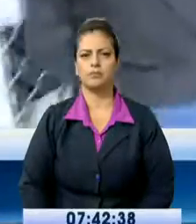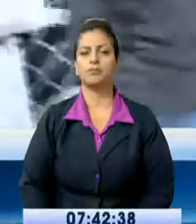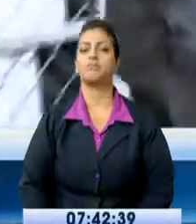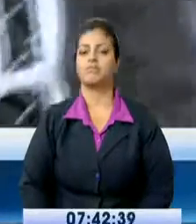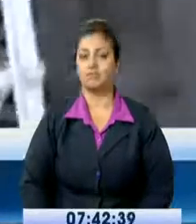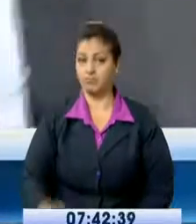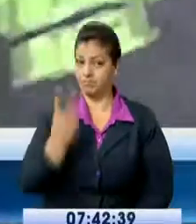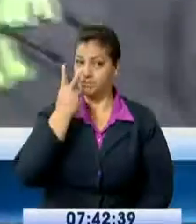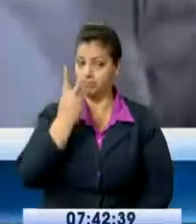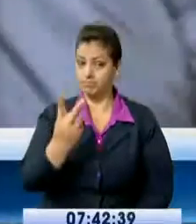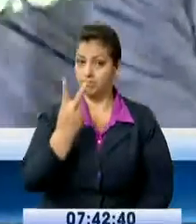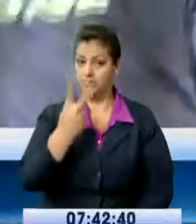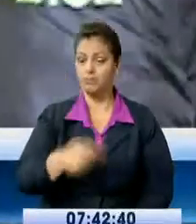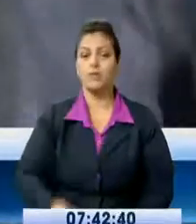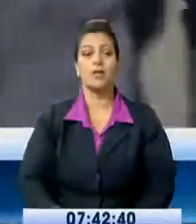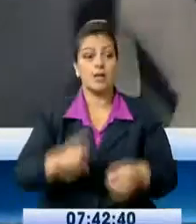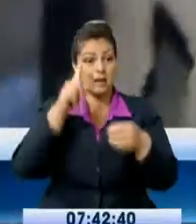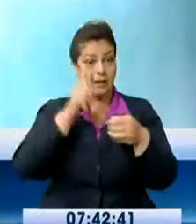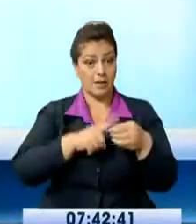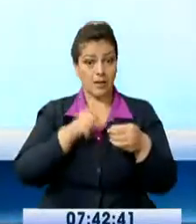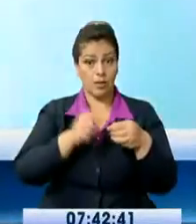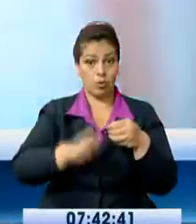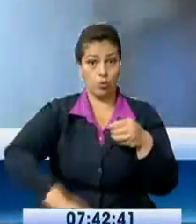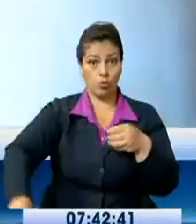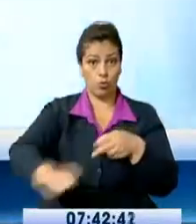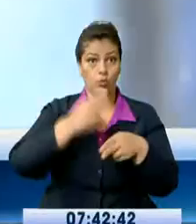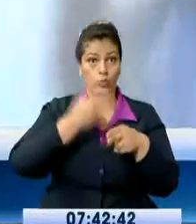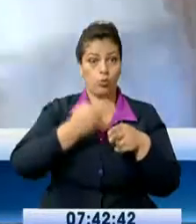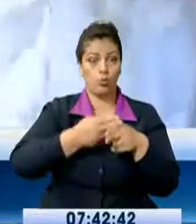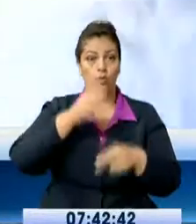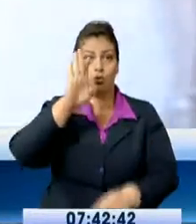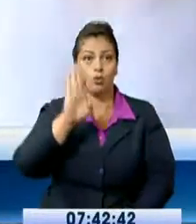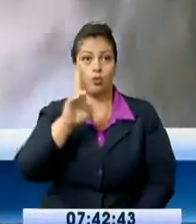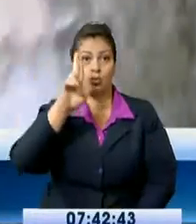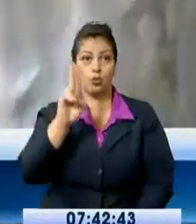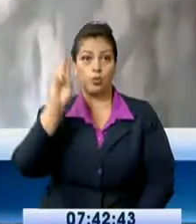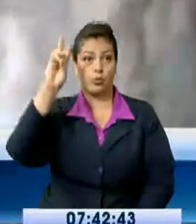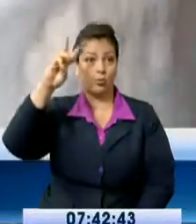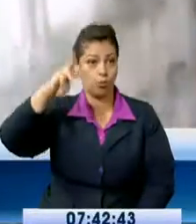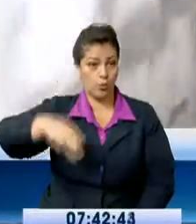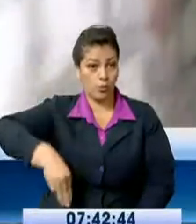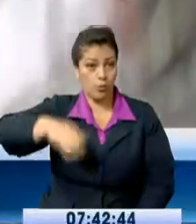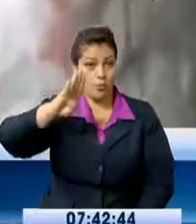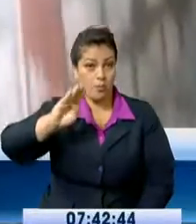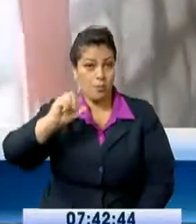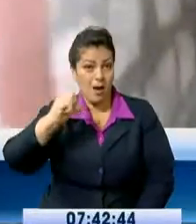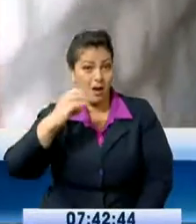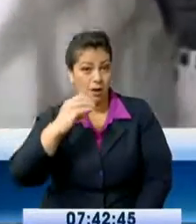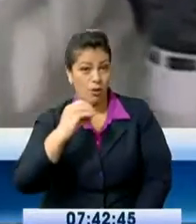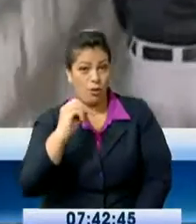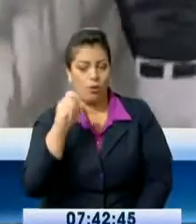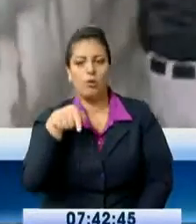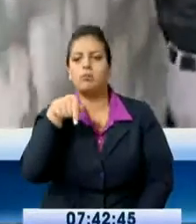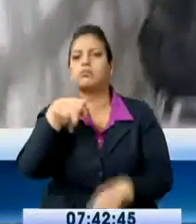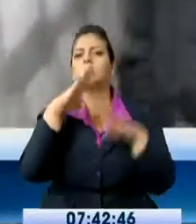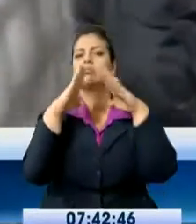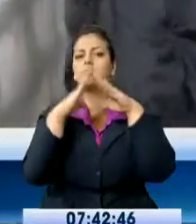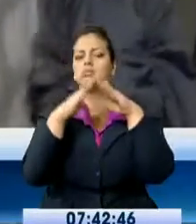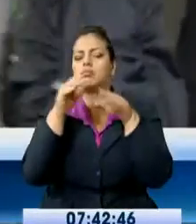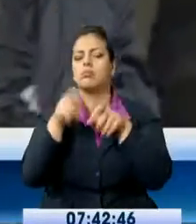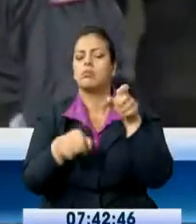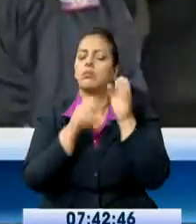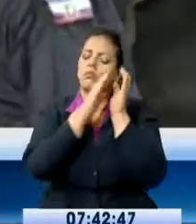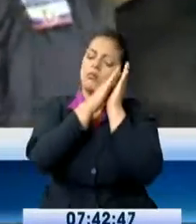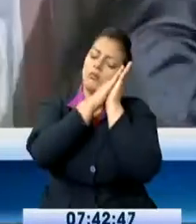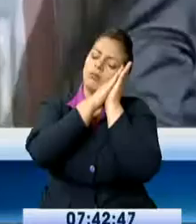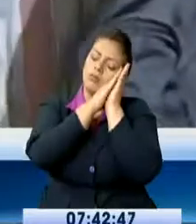Así llegaron hasta el sector de Tumbaco. En este inmueble todos estaban dormidos. La policía ingresó en busca de uno de los sospechosos, que minutos antes arribó